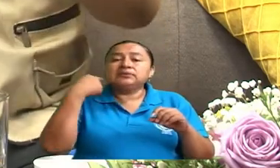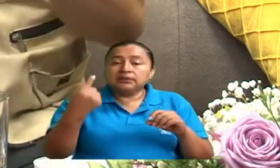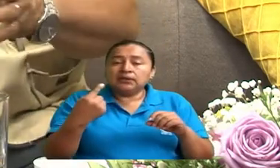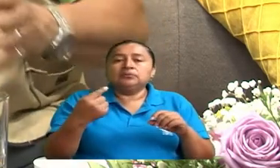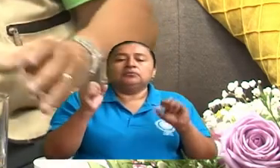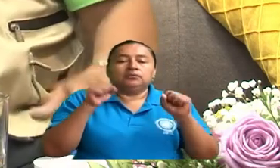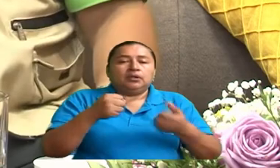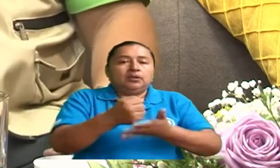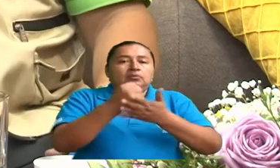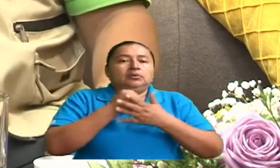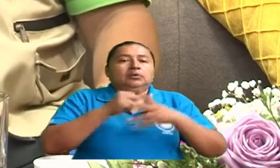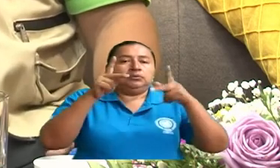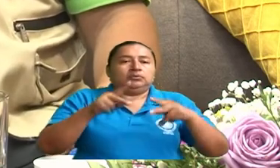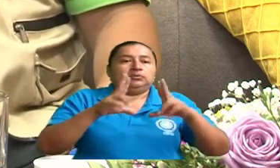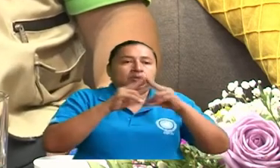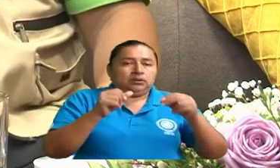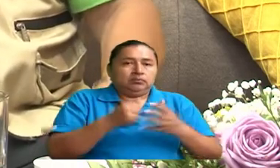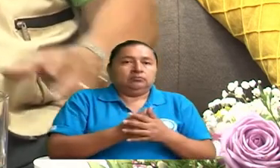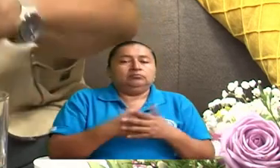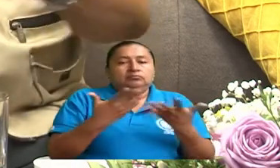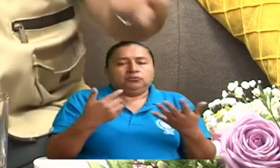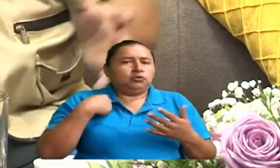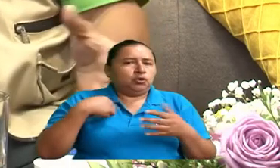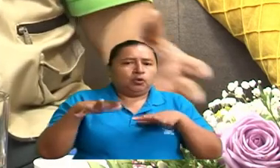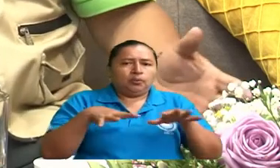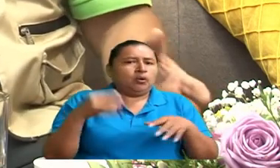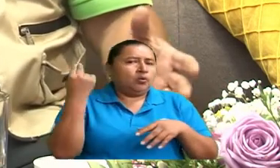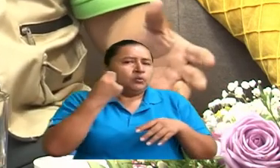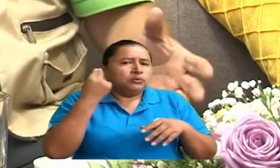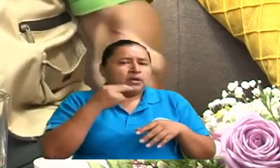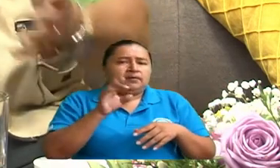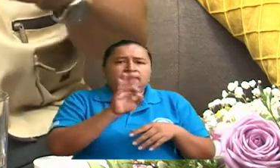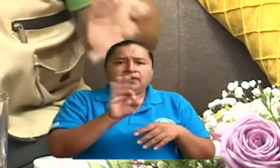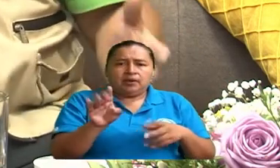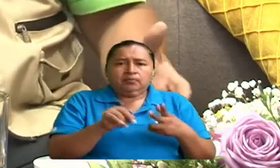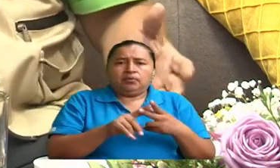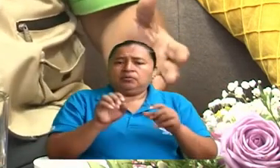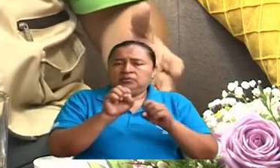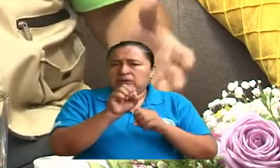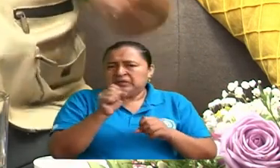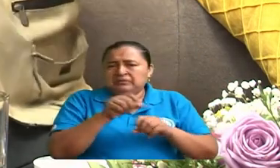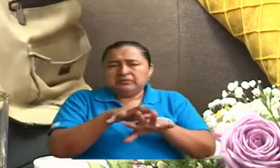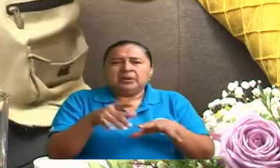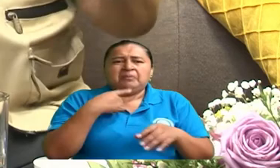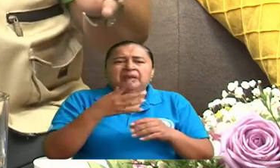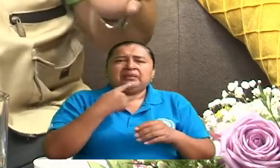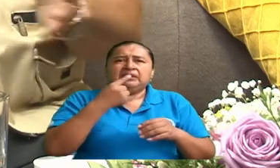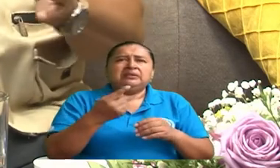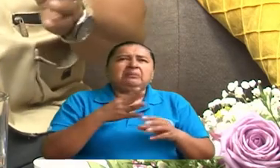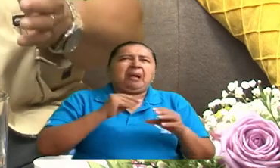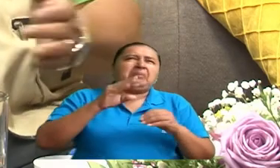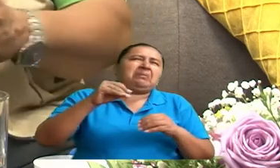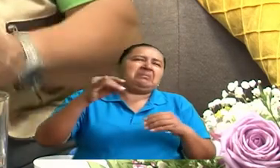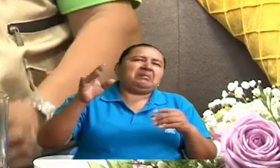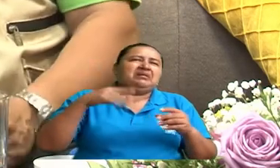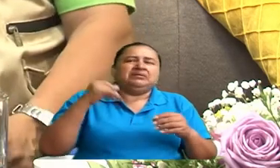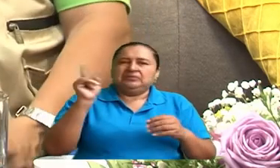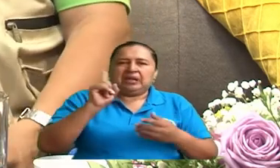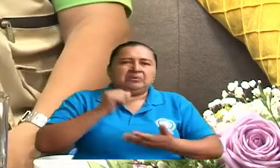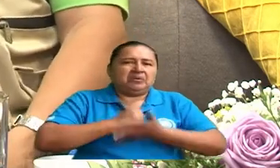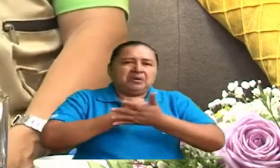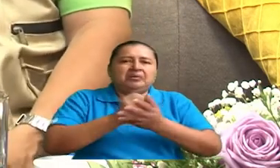nos sirvan a los nicaragüenses. Ya, yo no puedo estar utilizando una red social para estar diciendo cosas que no